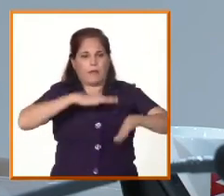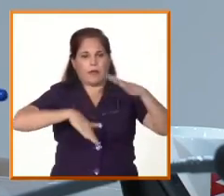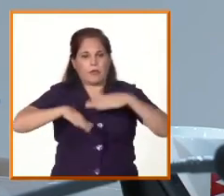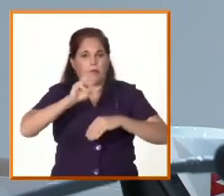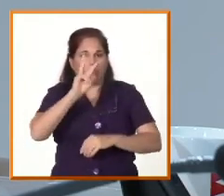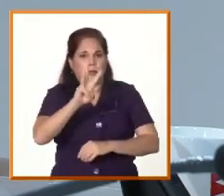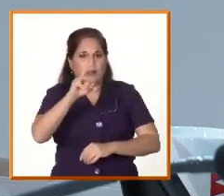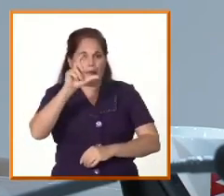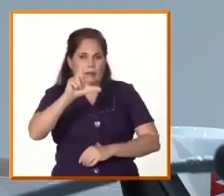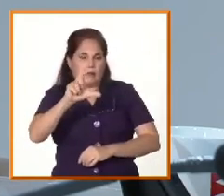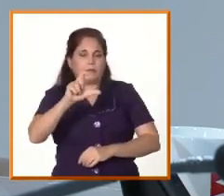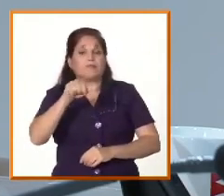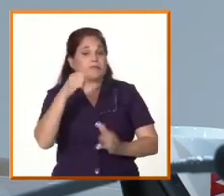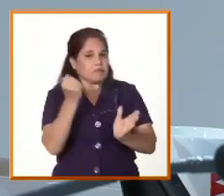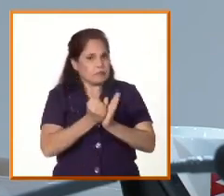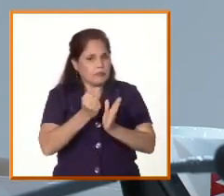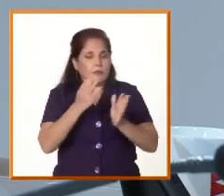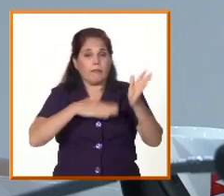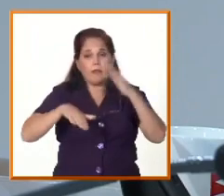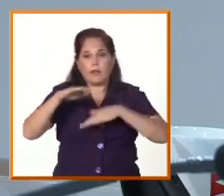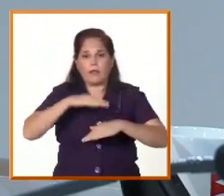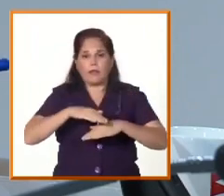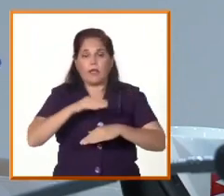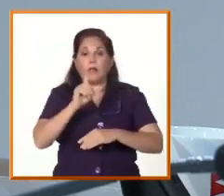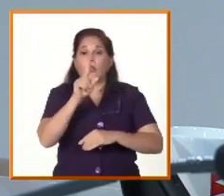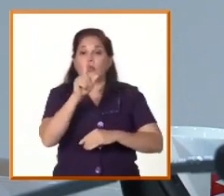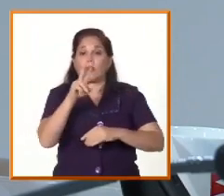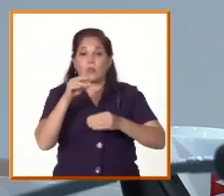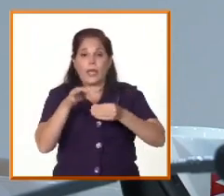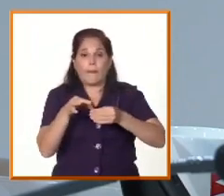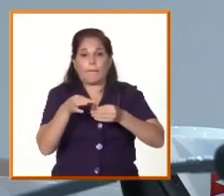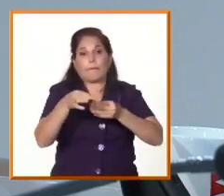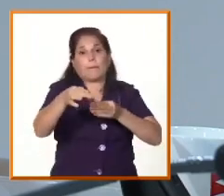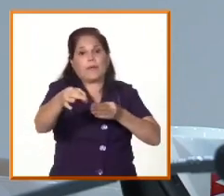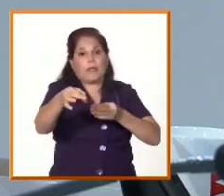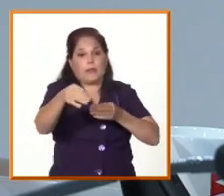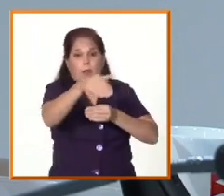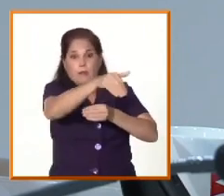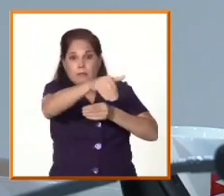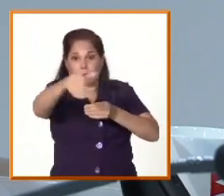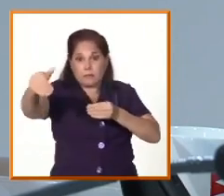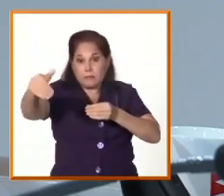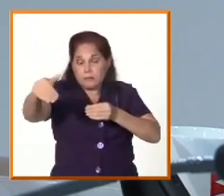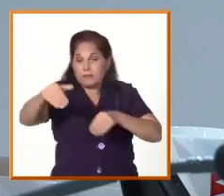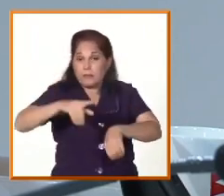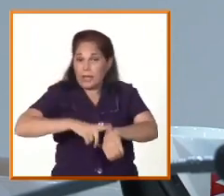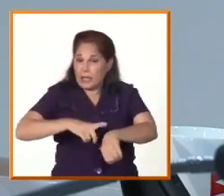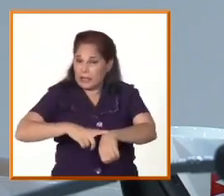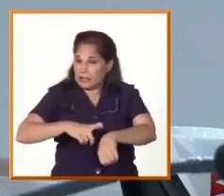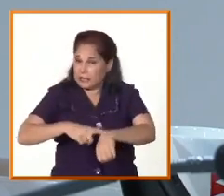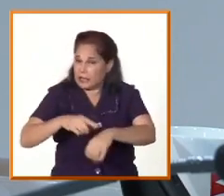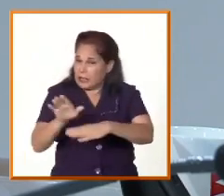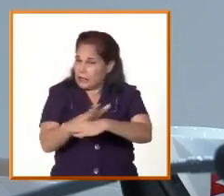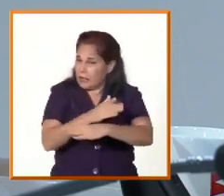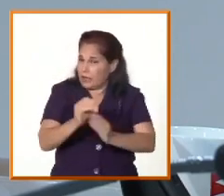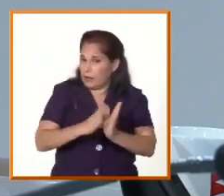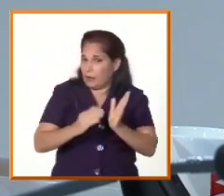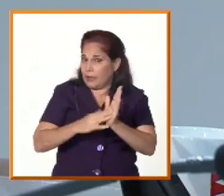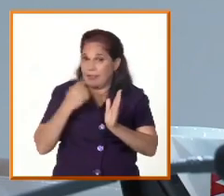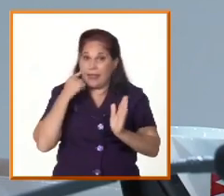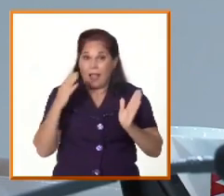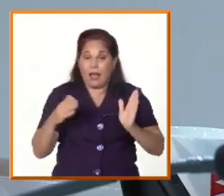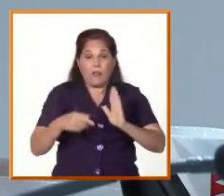que actualmente está aprobado Navegar hasta las 12 millas Pero eso evidentemente también en tiempos de en diferentes meses del año